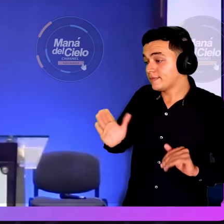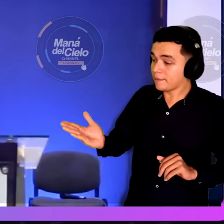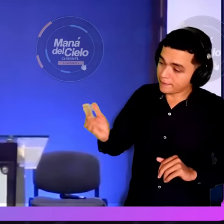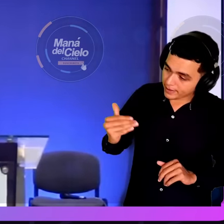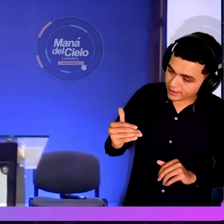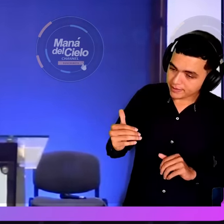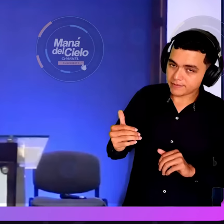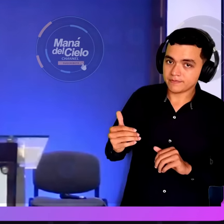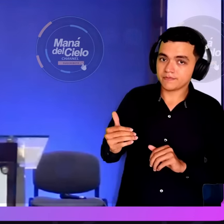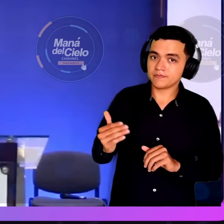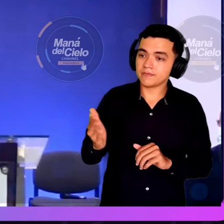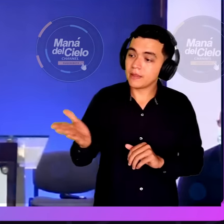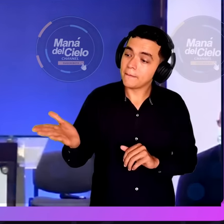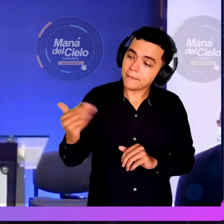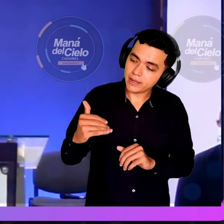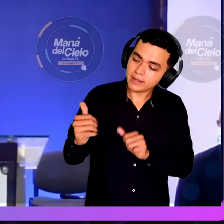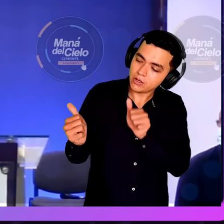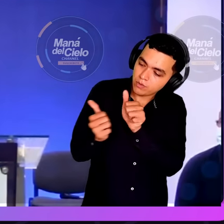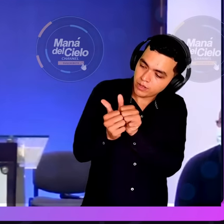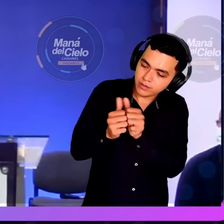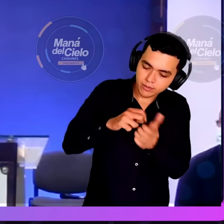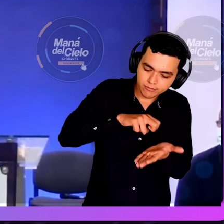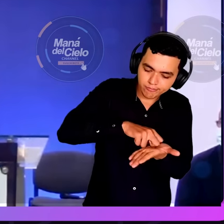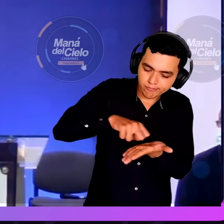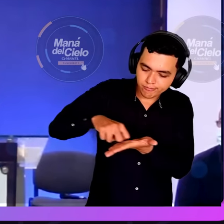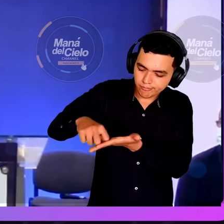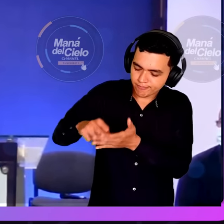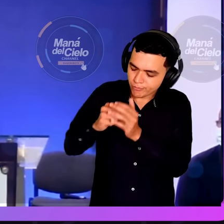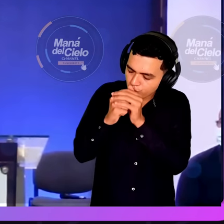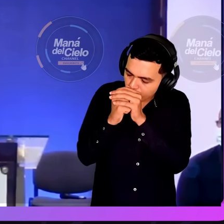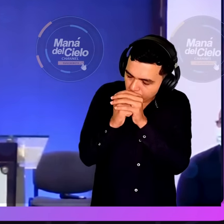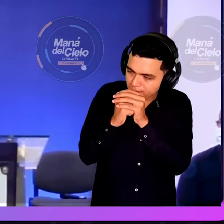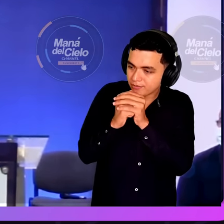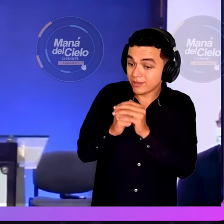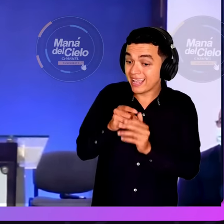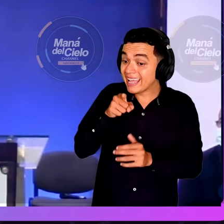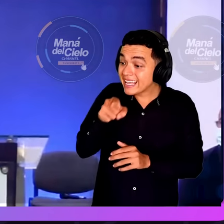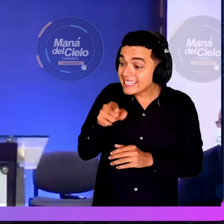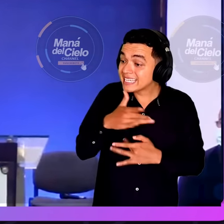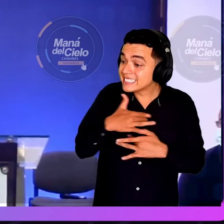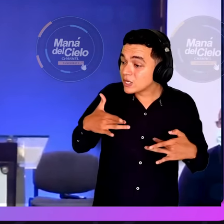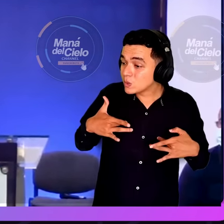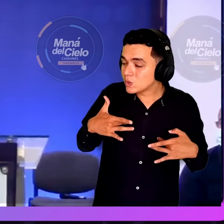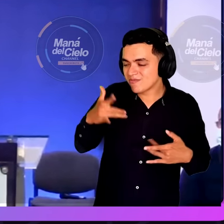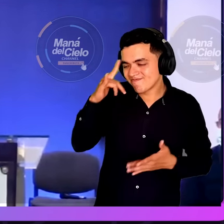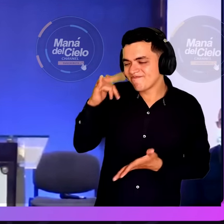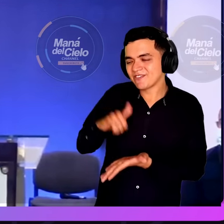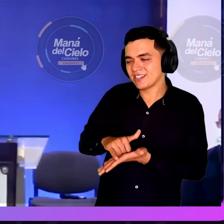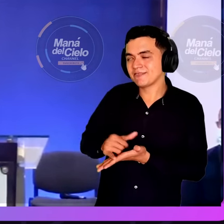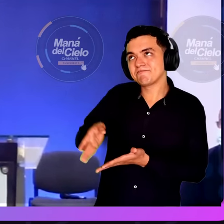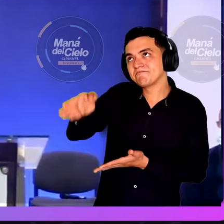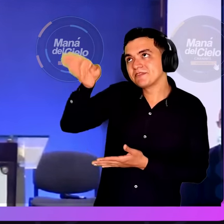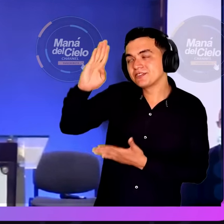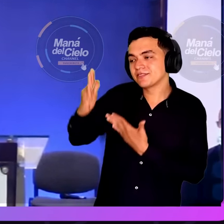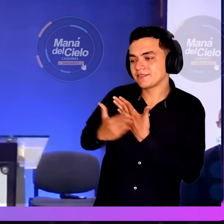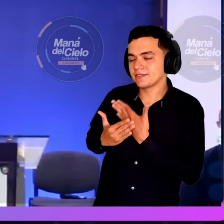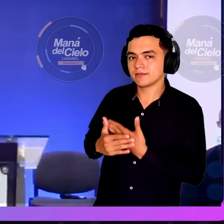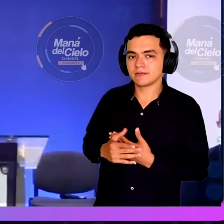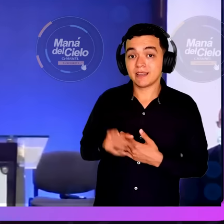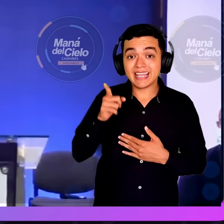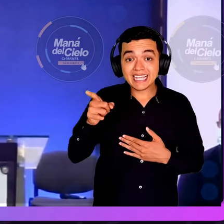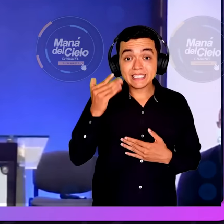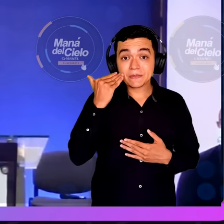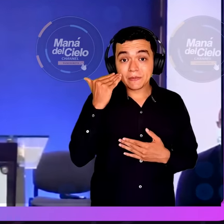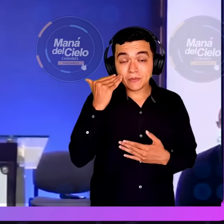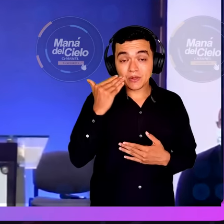Un día llegó la mamá, dijo: hermana, mi hija, y tiene una niña de 9 años. Le dije: reina, de todas formas, abuelita, tú siempre